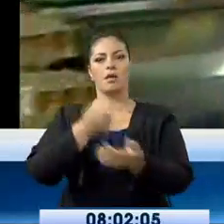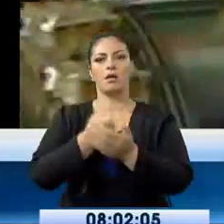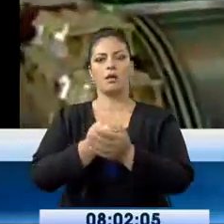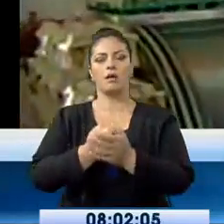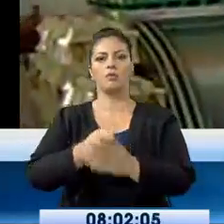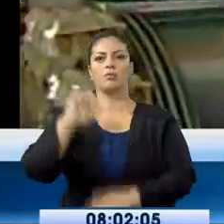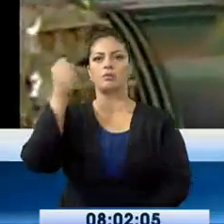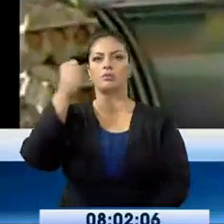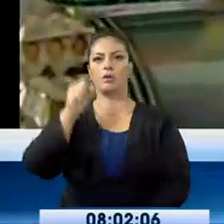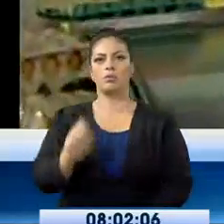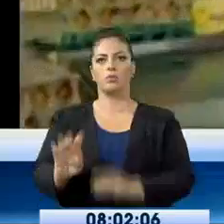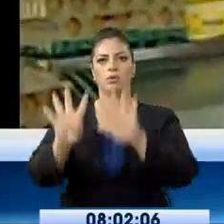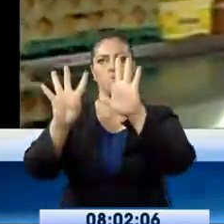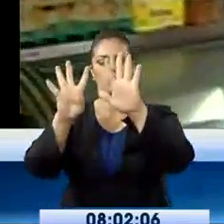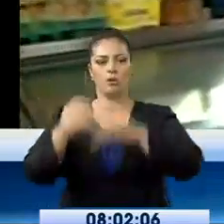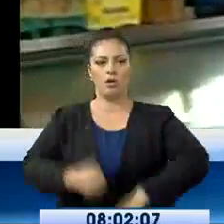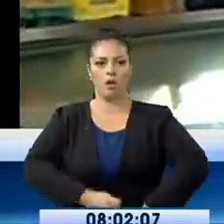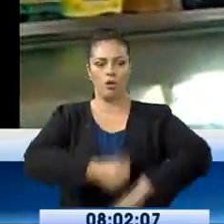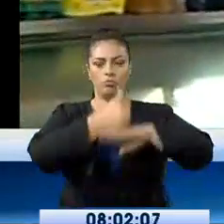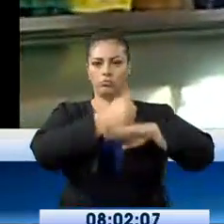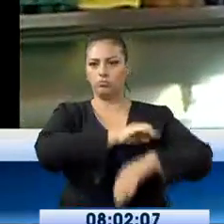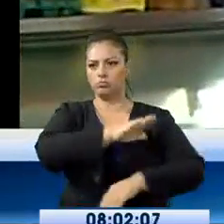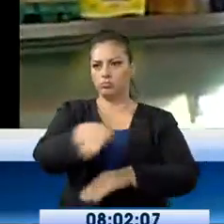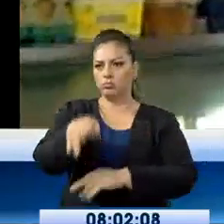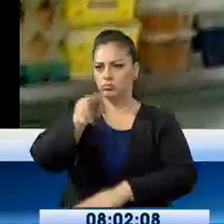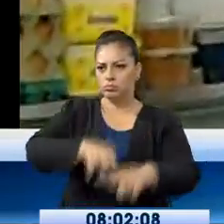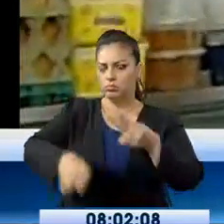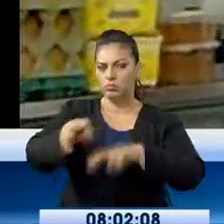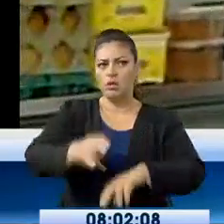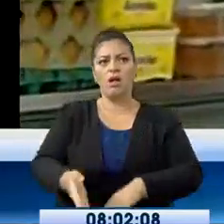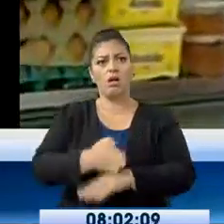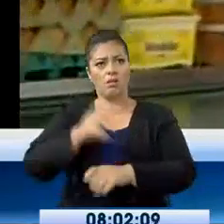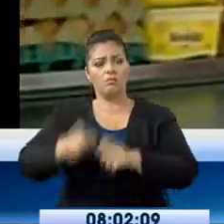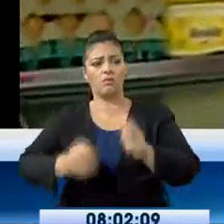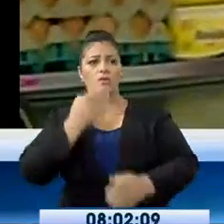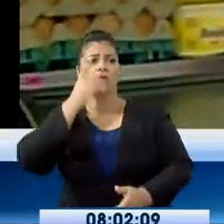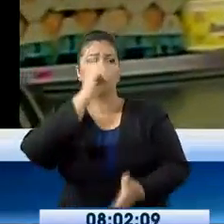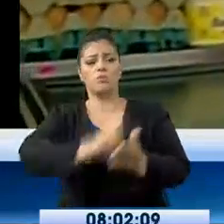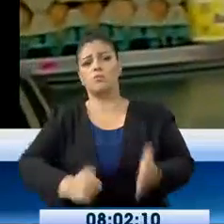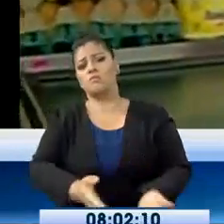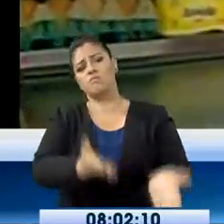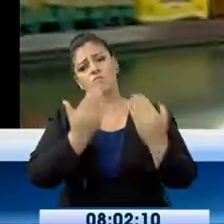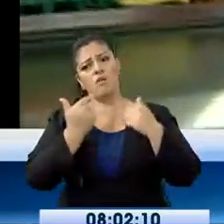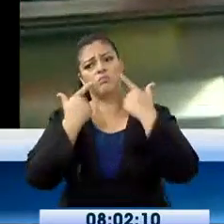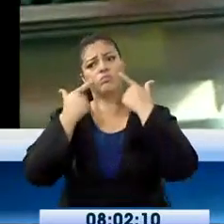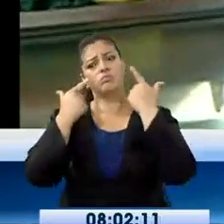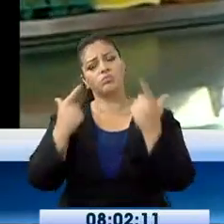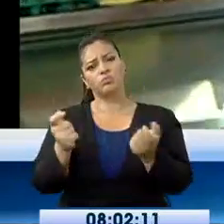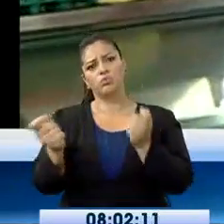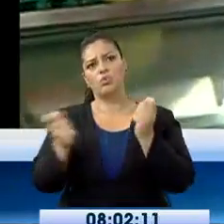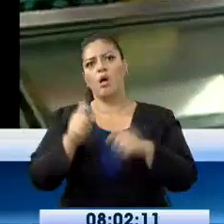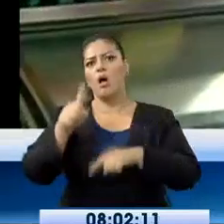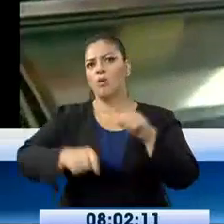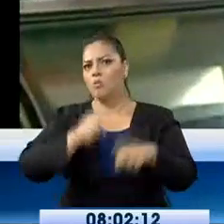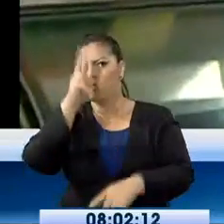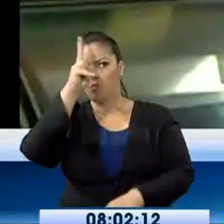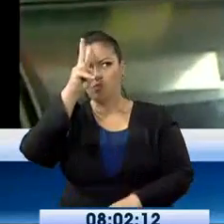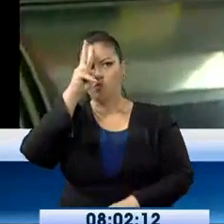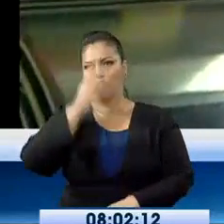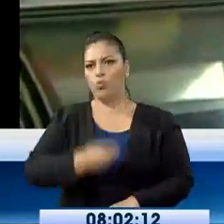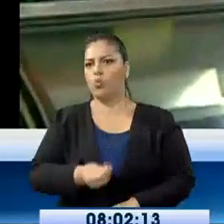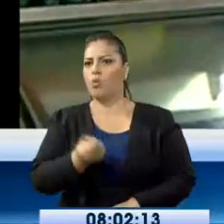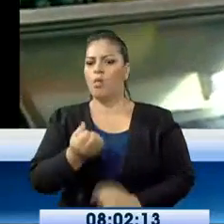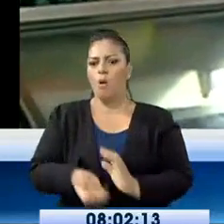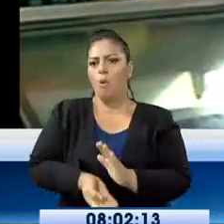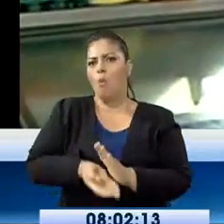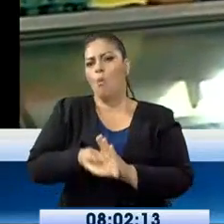finalidad de atender a las denuncias que han llegado por parte de la ciudadanía a través de la Gobernación del Guayas y de la Intendencia en